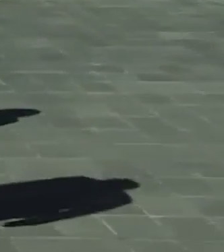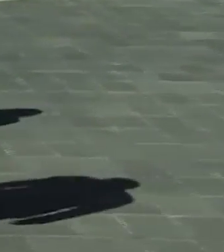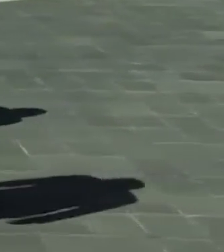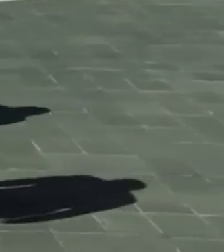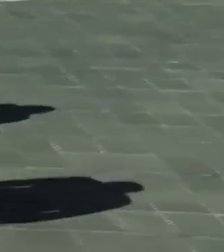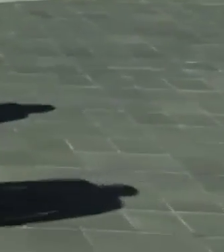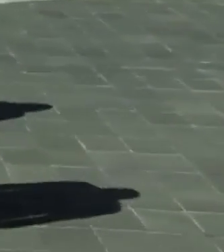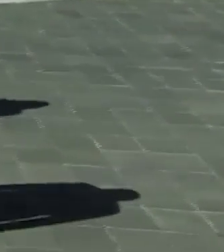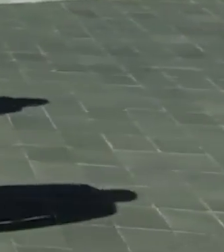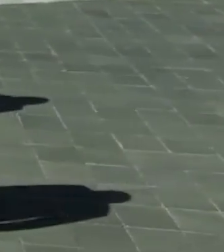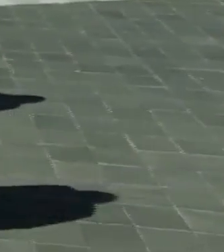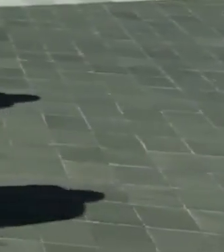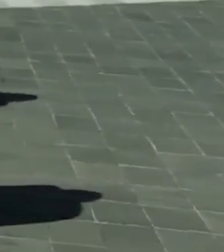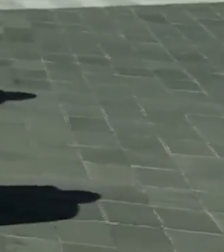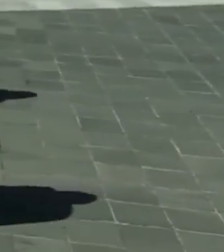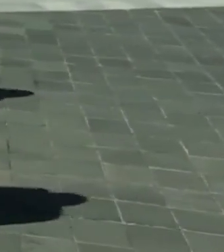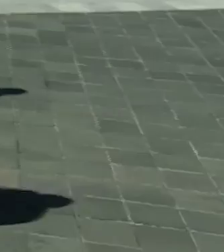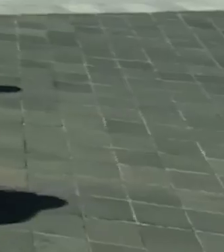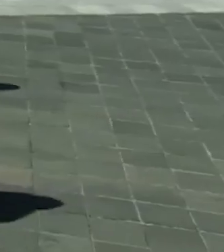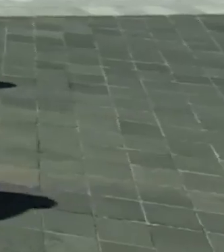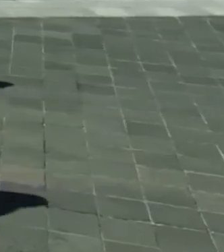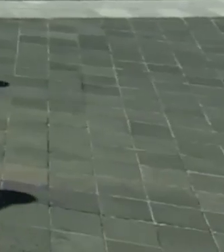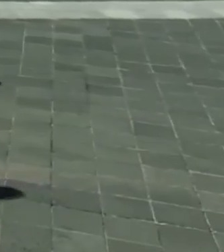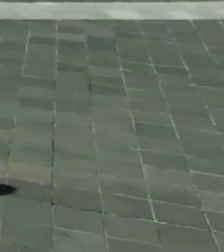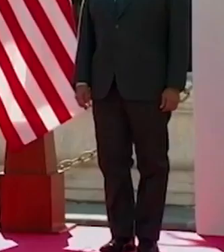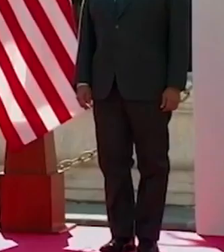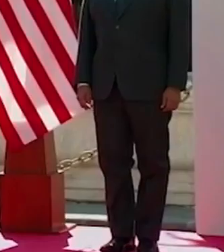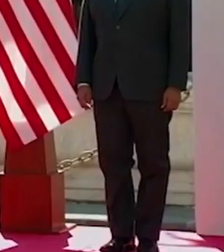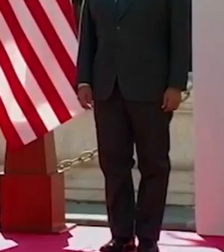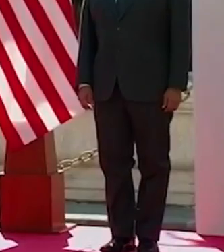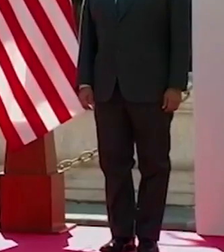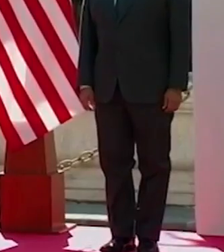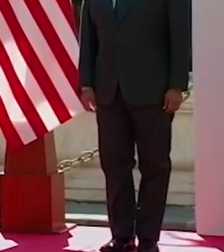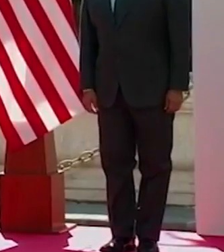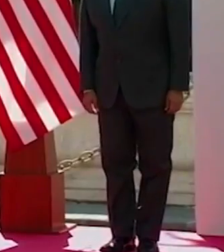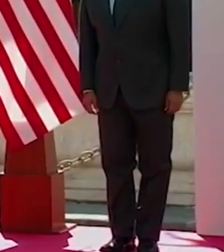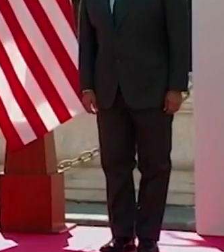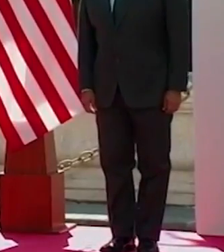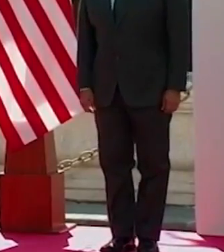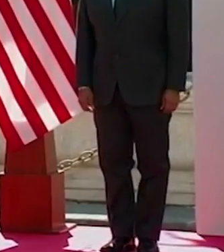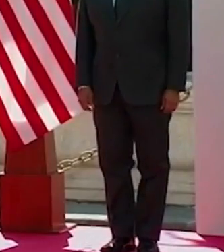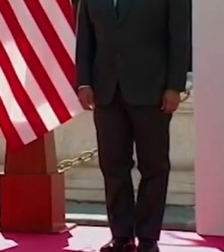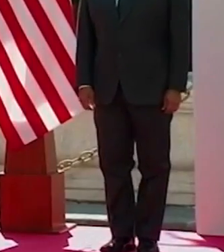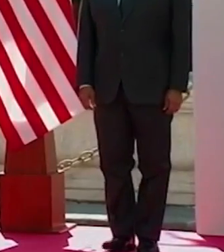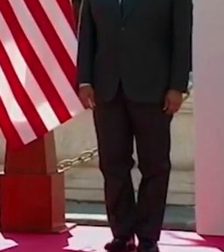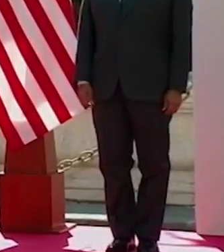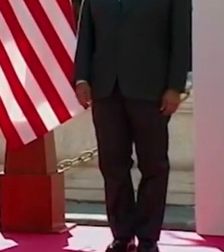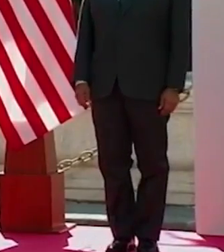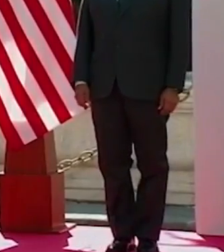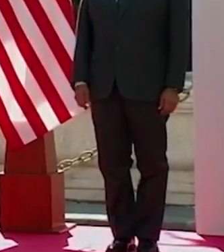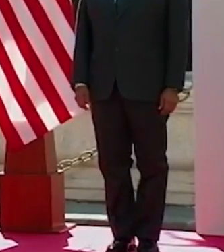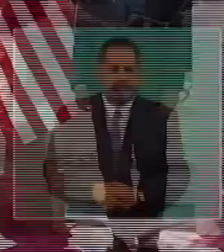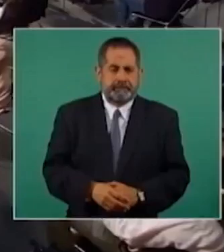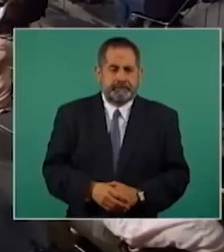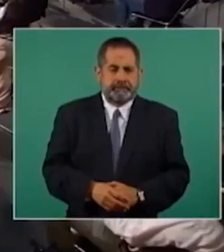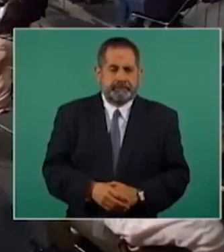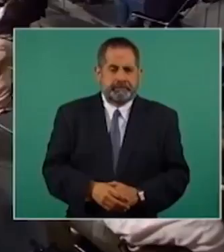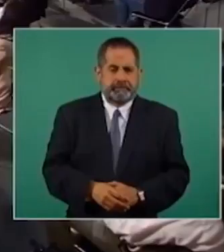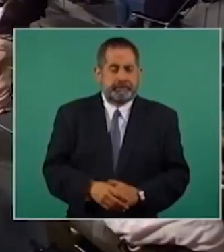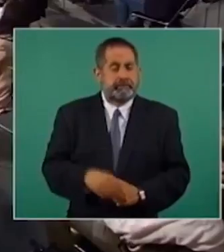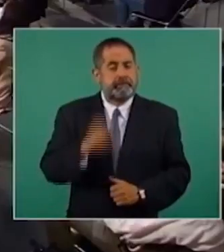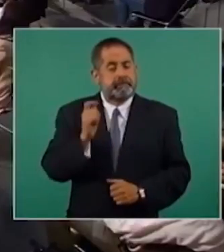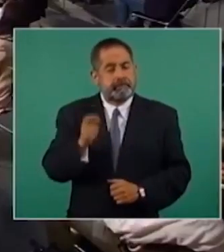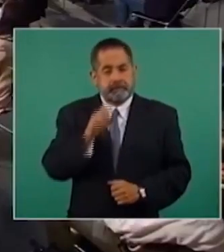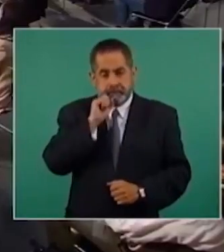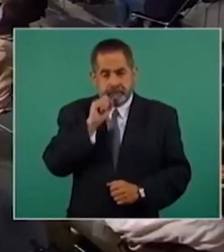resolver de fondo el problema de la migración tomará tiempo, porque se deben atender las causas como la pobreza y la violencia. De parte